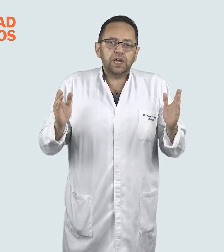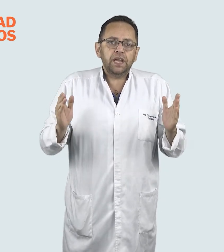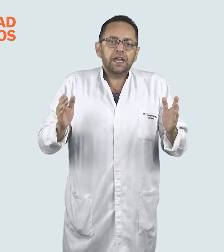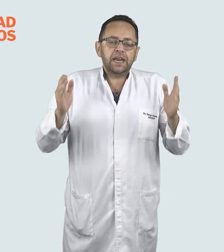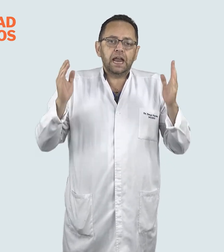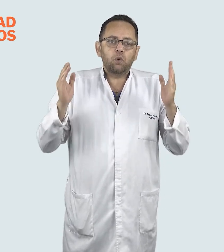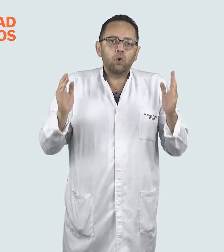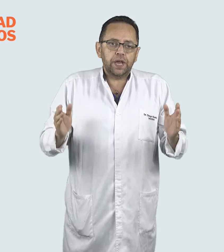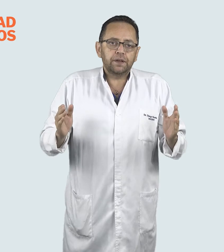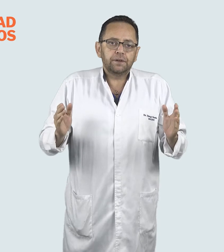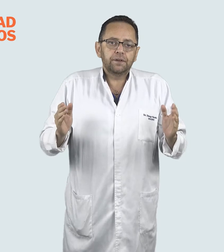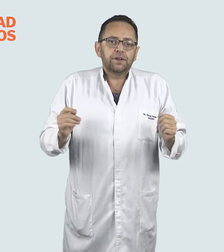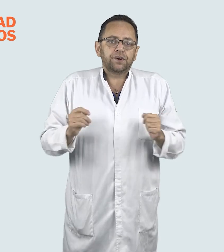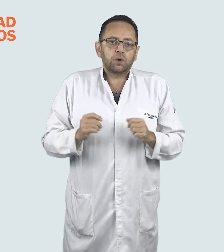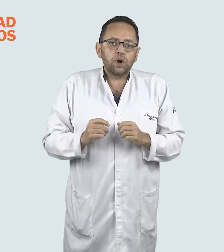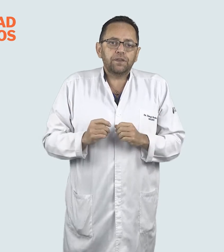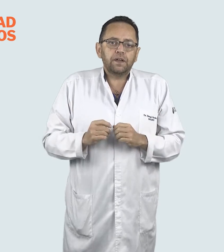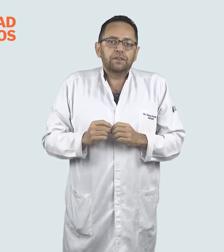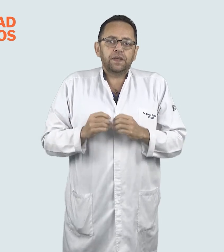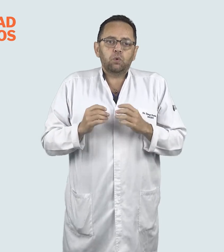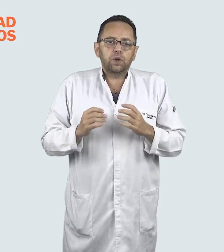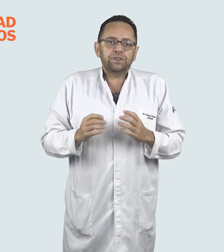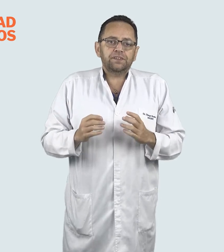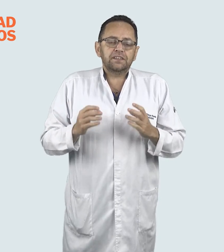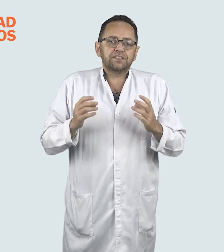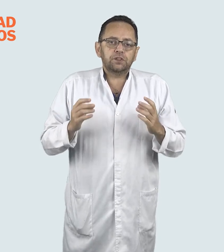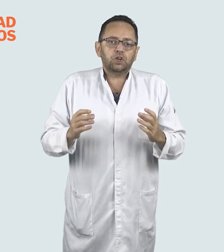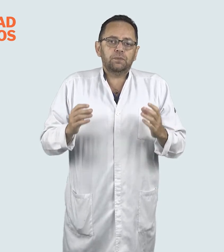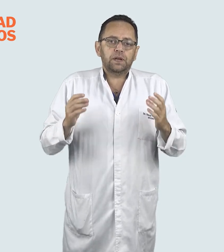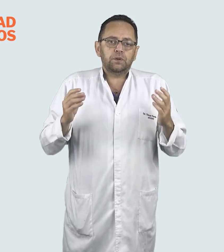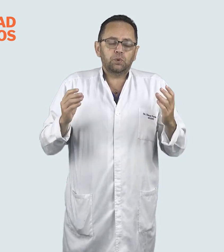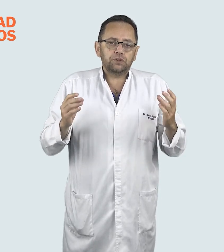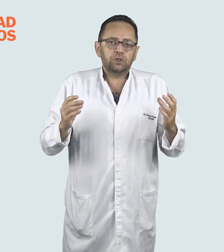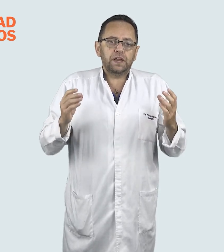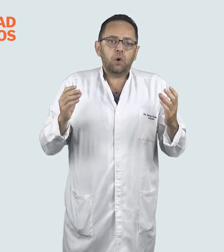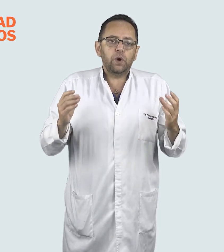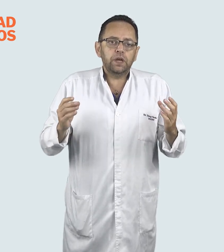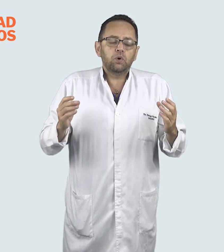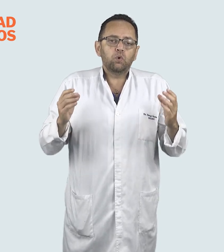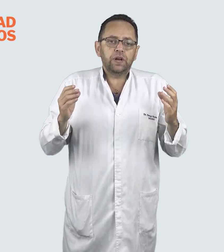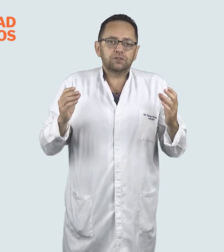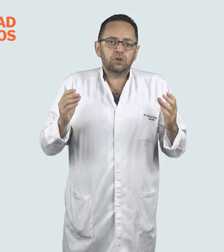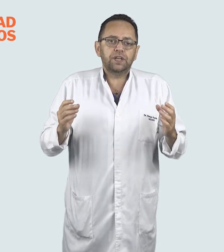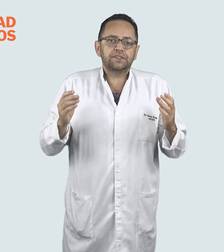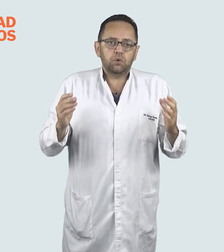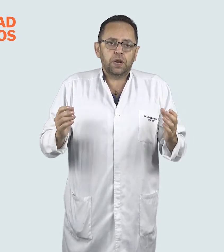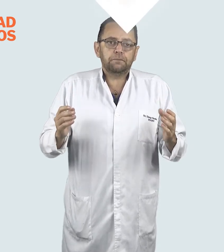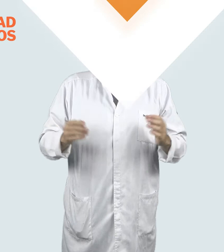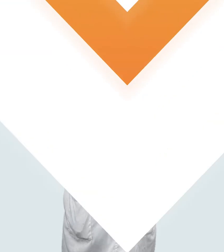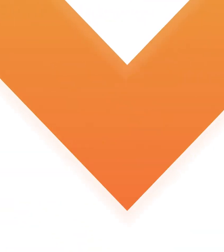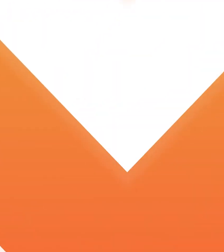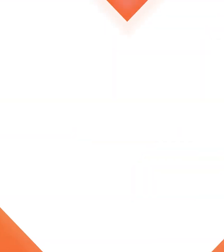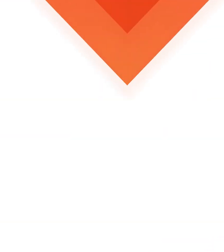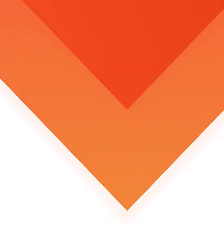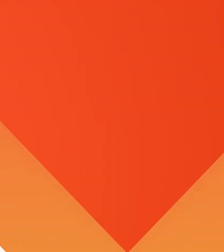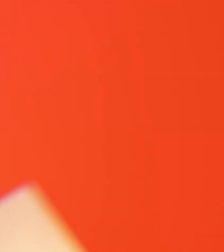me vacuné en la UE. Recuerda, te encuentras en el Centro de Vacunación de la UE, una zona segura.